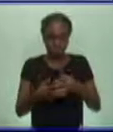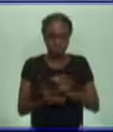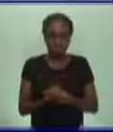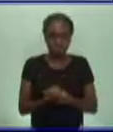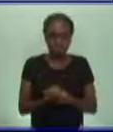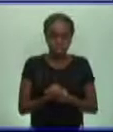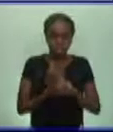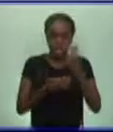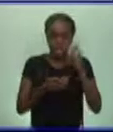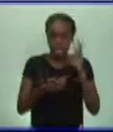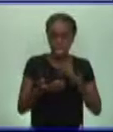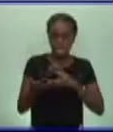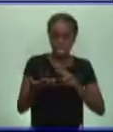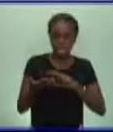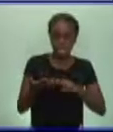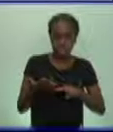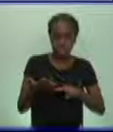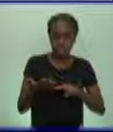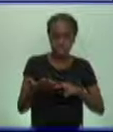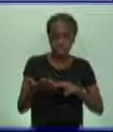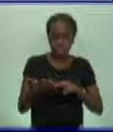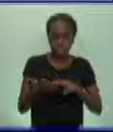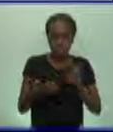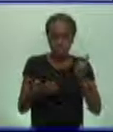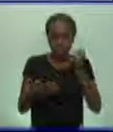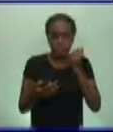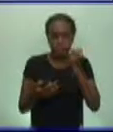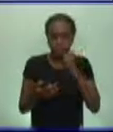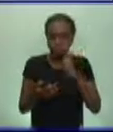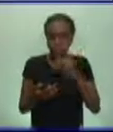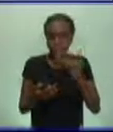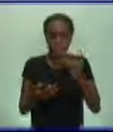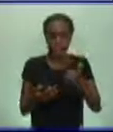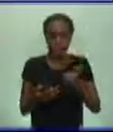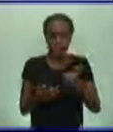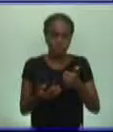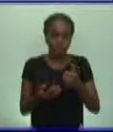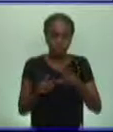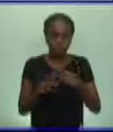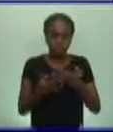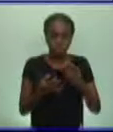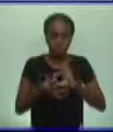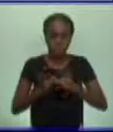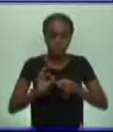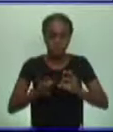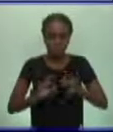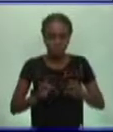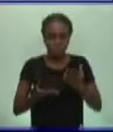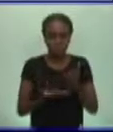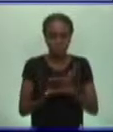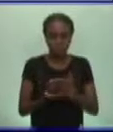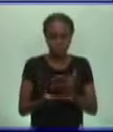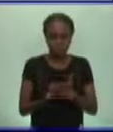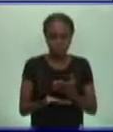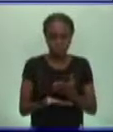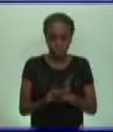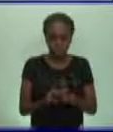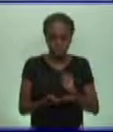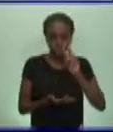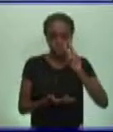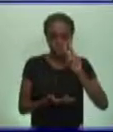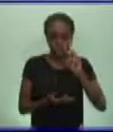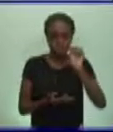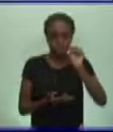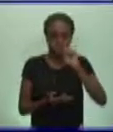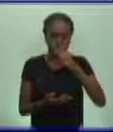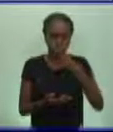lecturas que ofrecen la posibilidad de ejercitar las diferentes categorías gramaticales estudiadas, como los verbos,